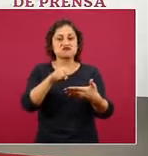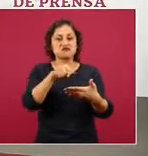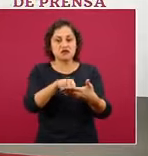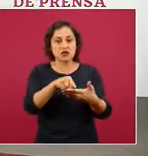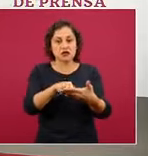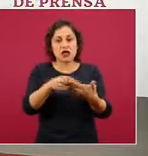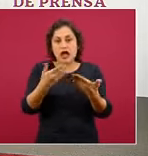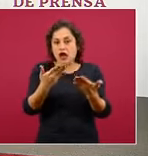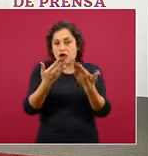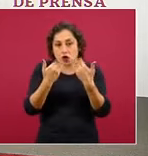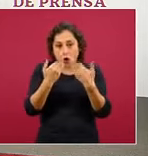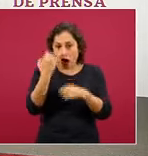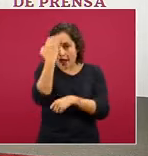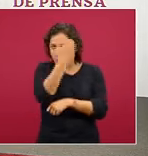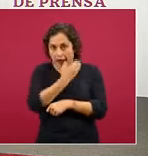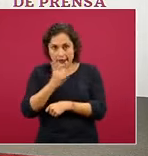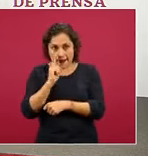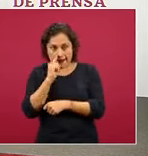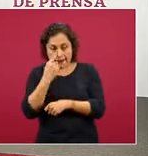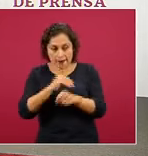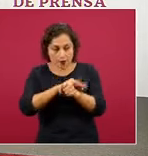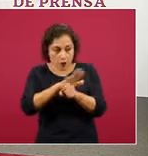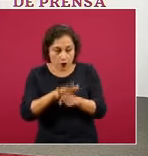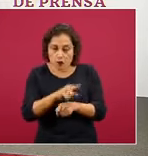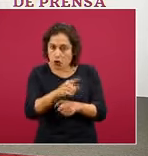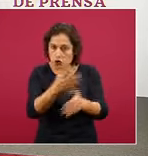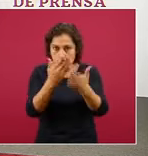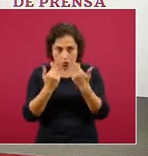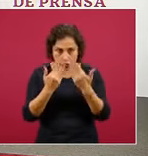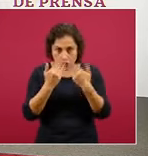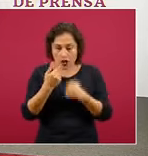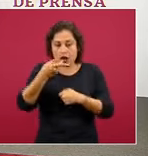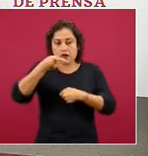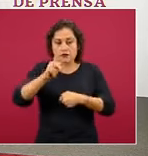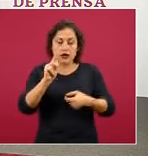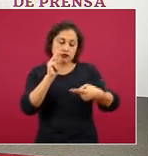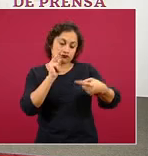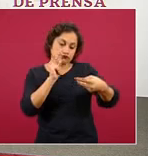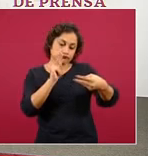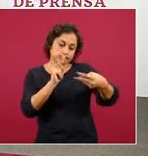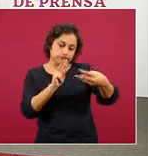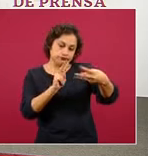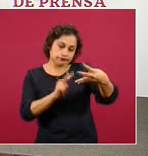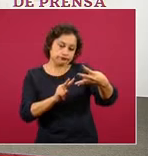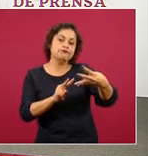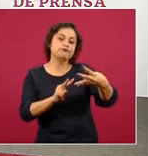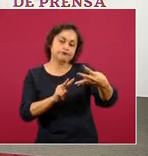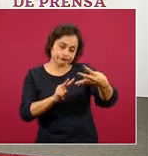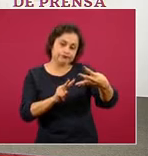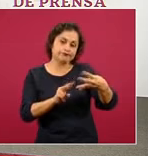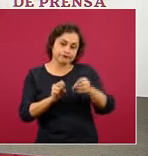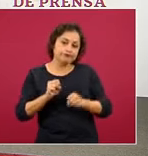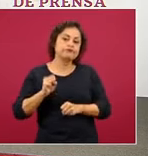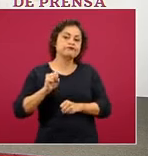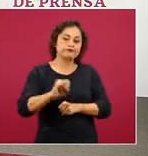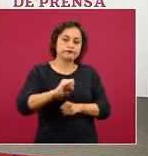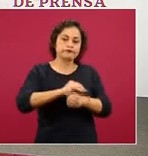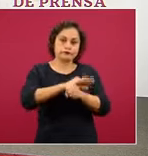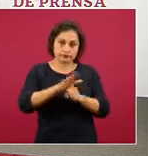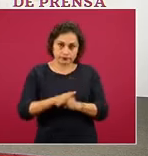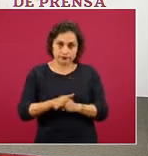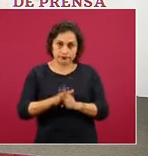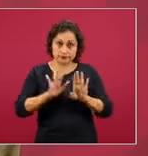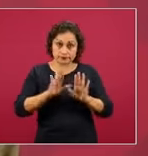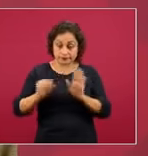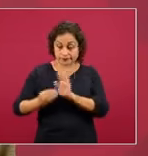para decir que estaba infectado por el virus SARS-CoV-2, todo demuestra que tiene todos los datos clínicos que sugieren COVID. Y esto es